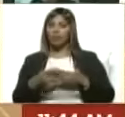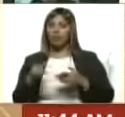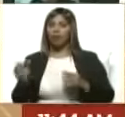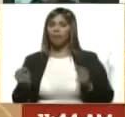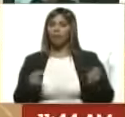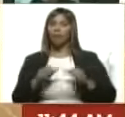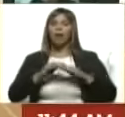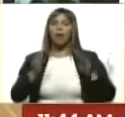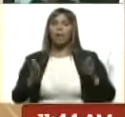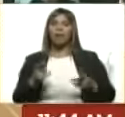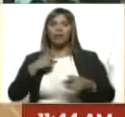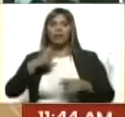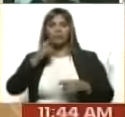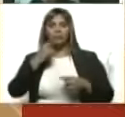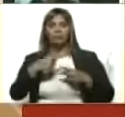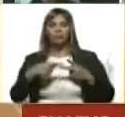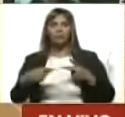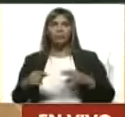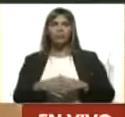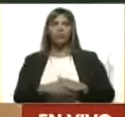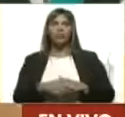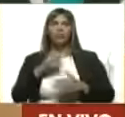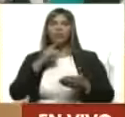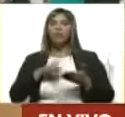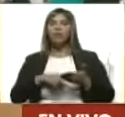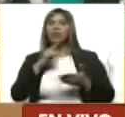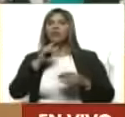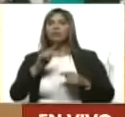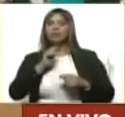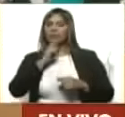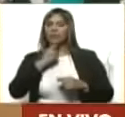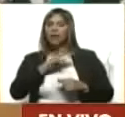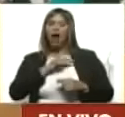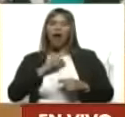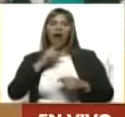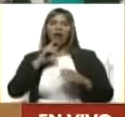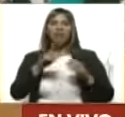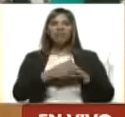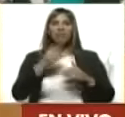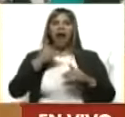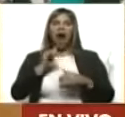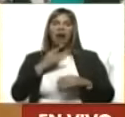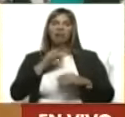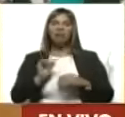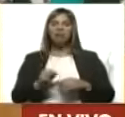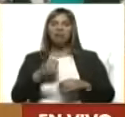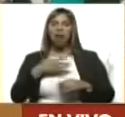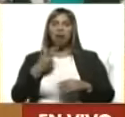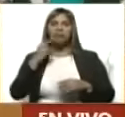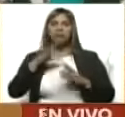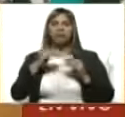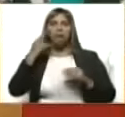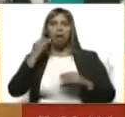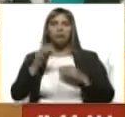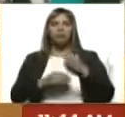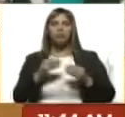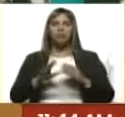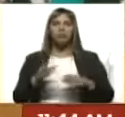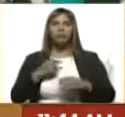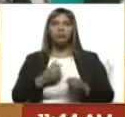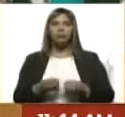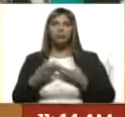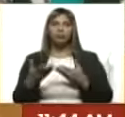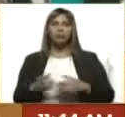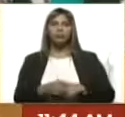mesa, presencia, herramienta para reporte y cumplimiento, eso es secreto para nosotros. O sea, nosotros sabemos ahí lo que tenemos que hacer, no se lo vamos a